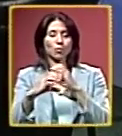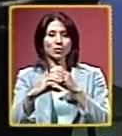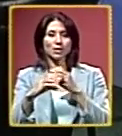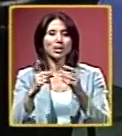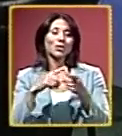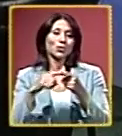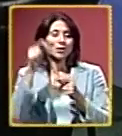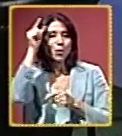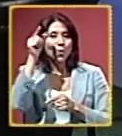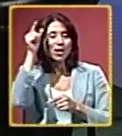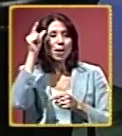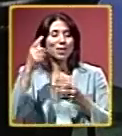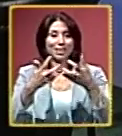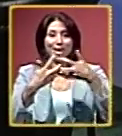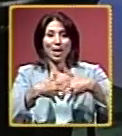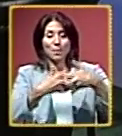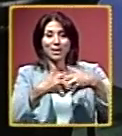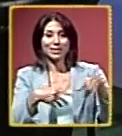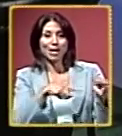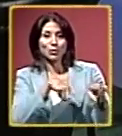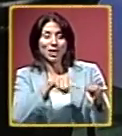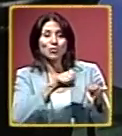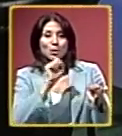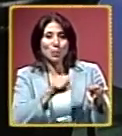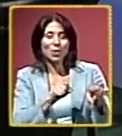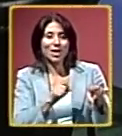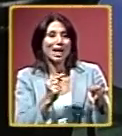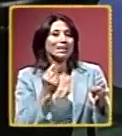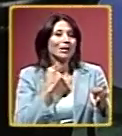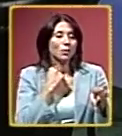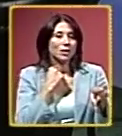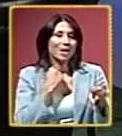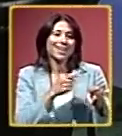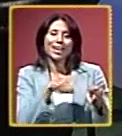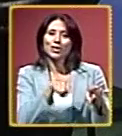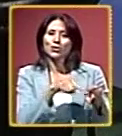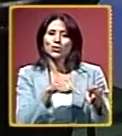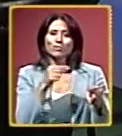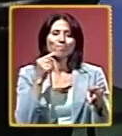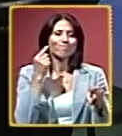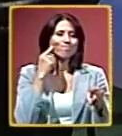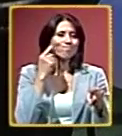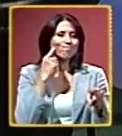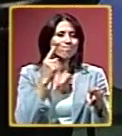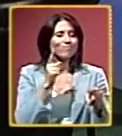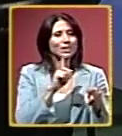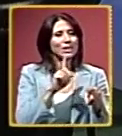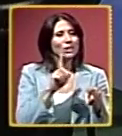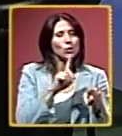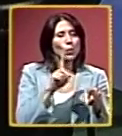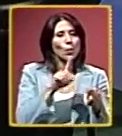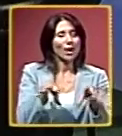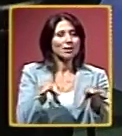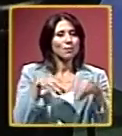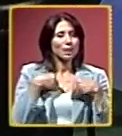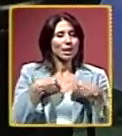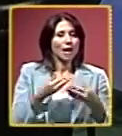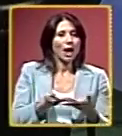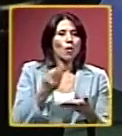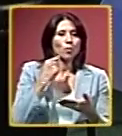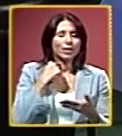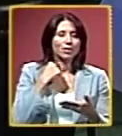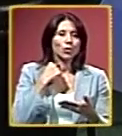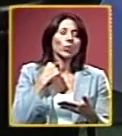Obviamente los empresarios de la que le dieron el aumento no iban a ser tan poco empresarios como para aceptar el aumento